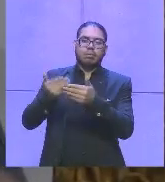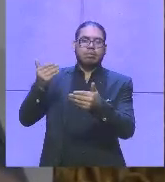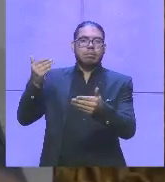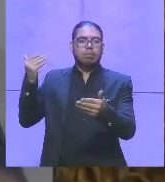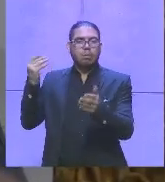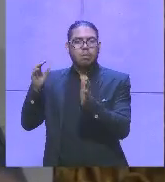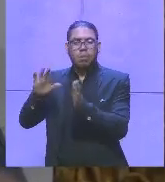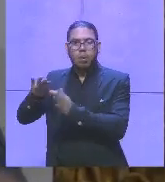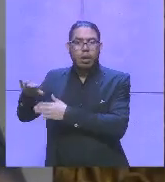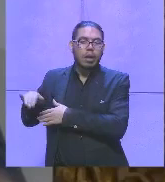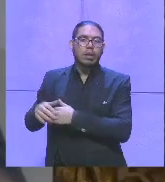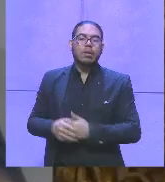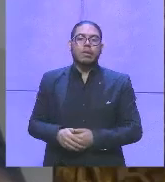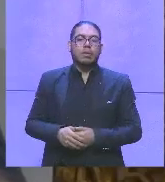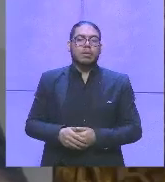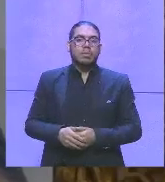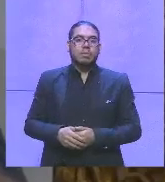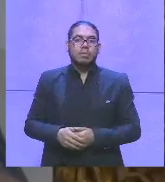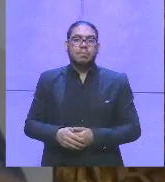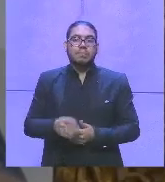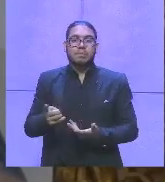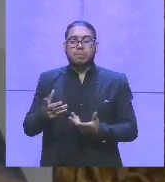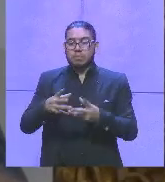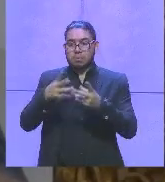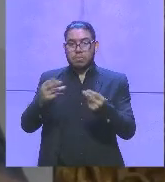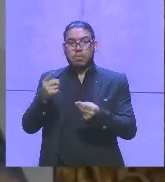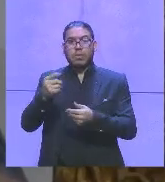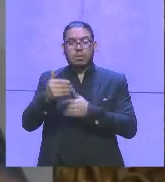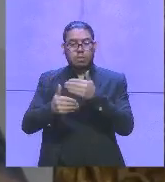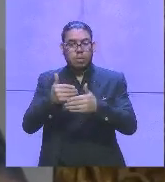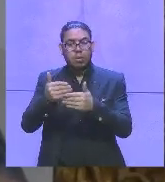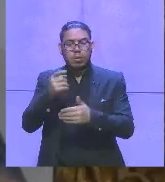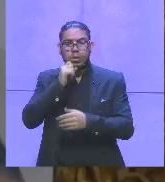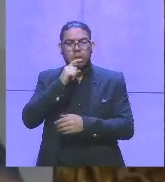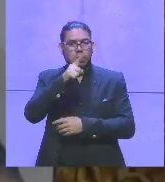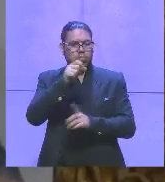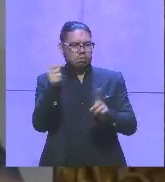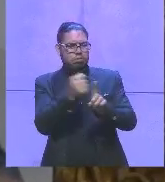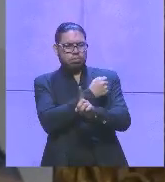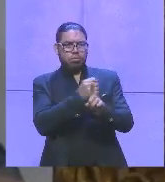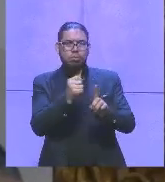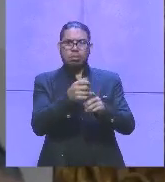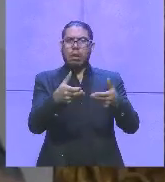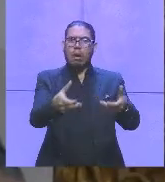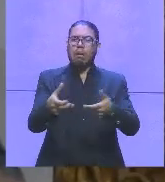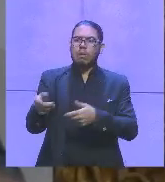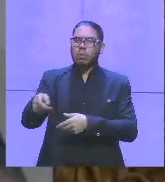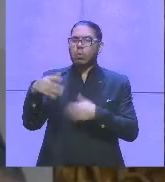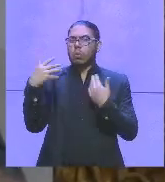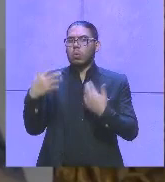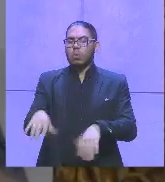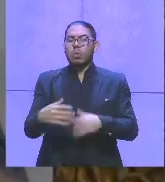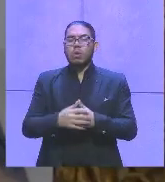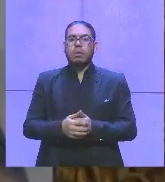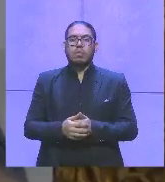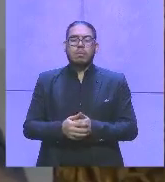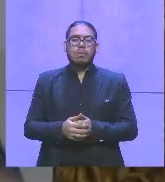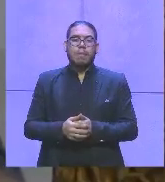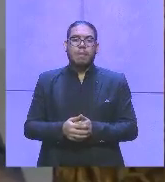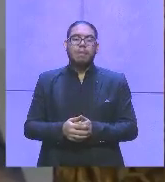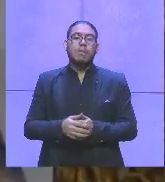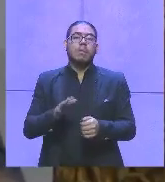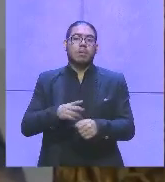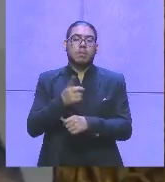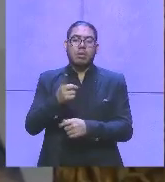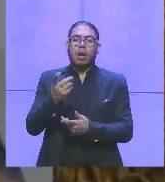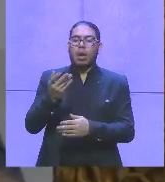conflictos político-electorales que se desahogaban en las calles y con violencia. Y por otro lado, la ampliación del disfrute de